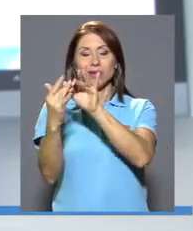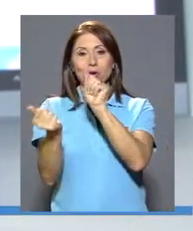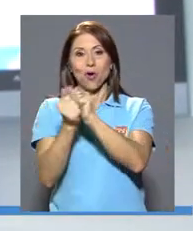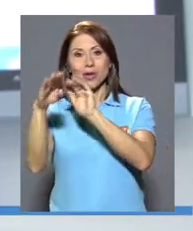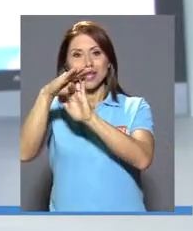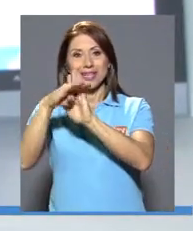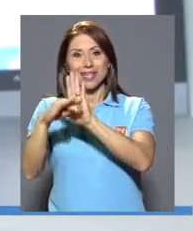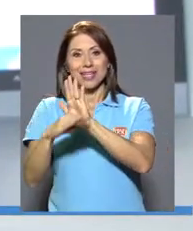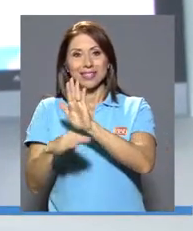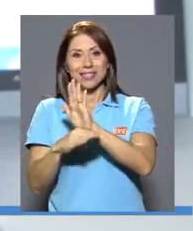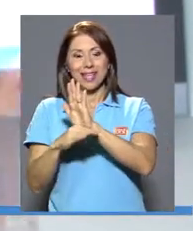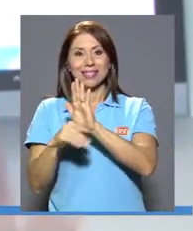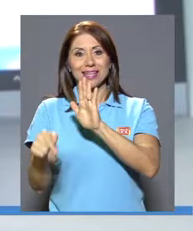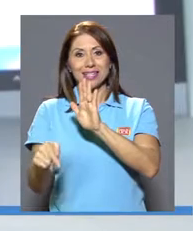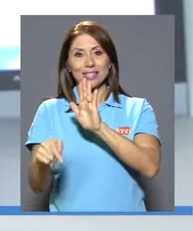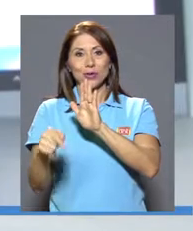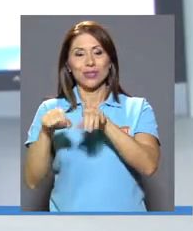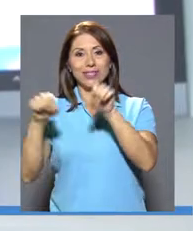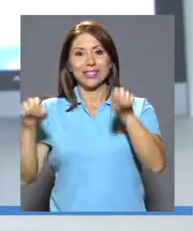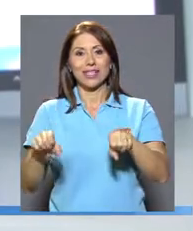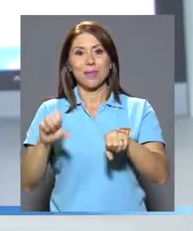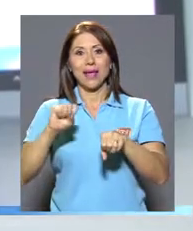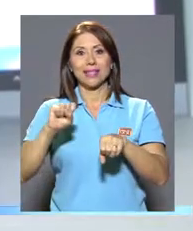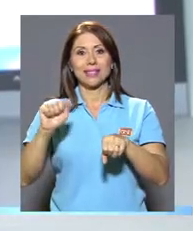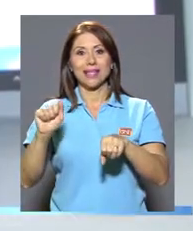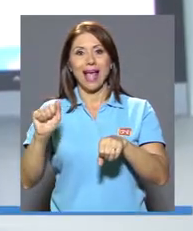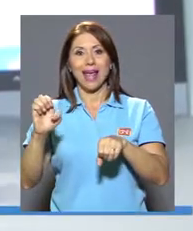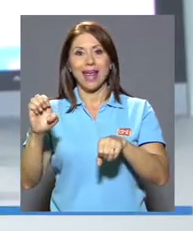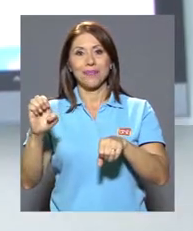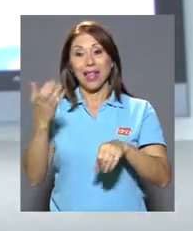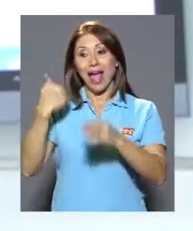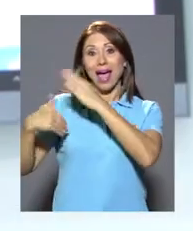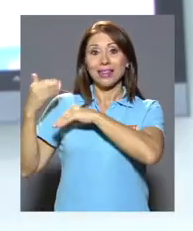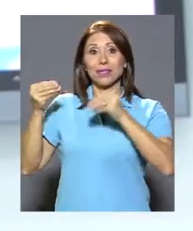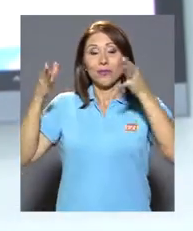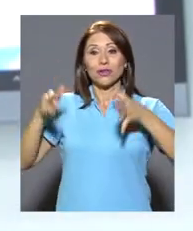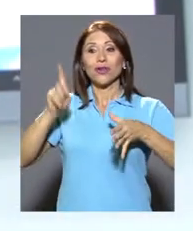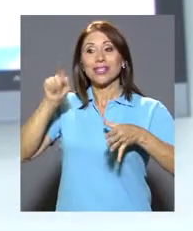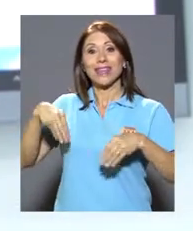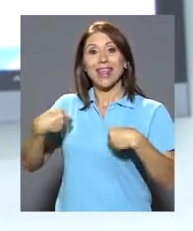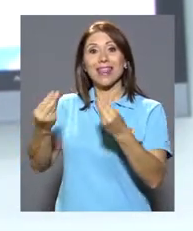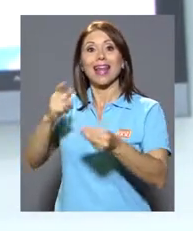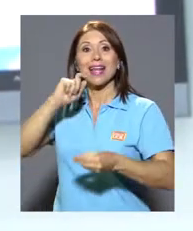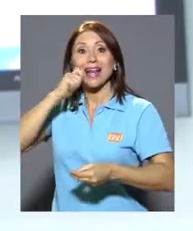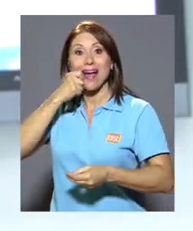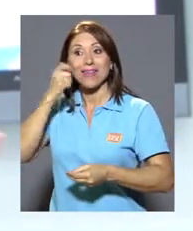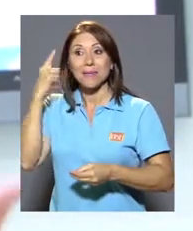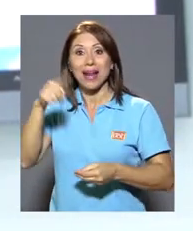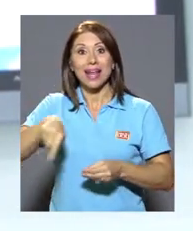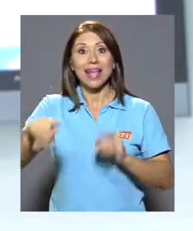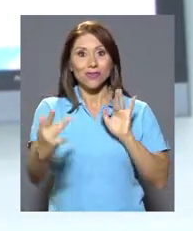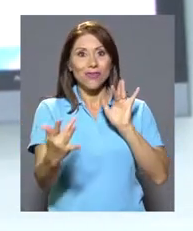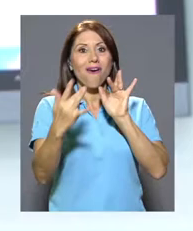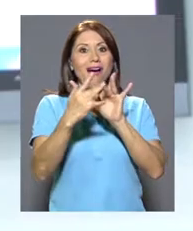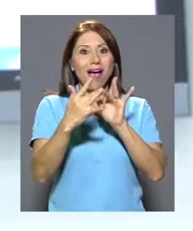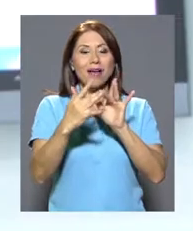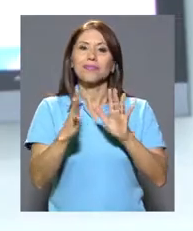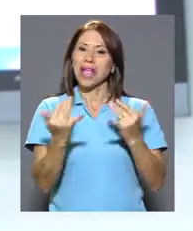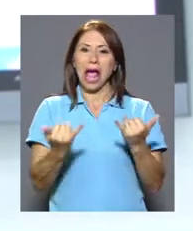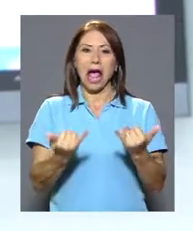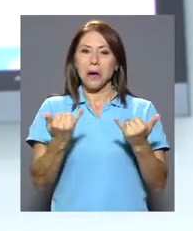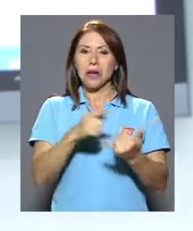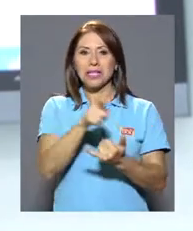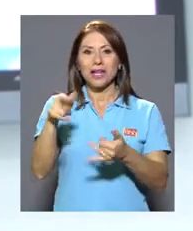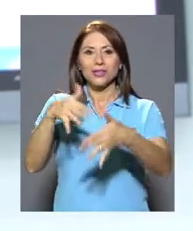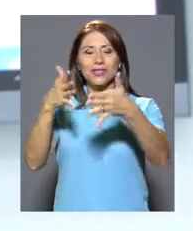SAE, de manera que si antes los profesores tenían que dar una clave a los estudiantes para que ingresaran, ahora cuando el estudiante entra a mediación